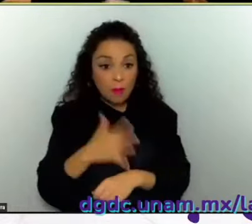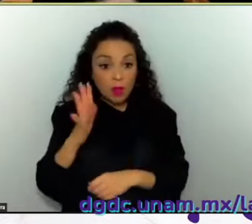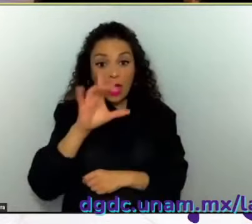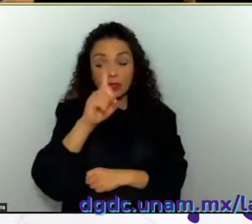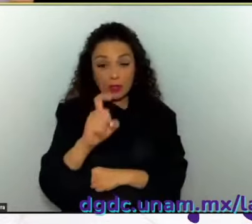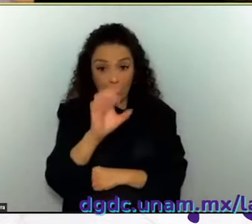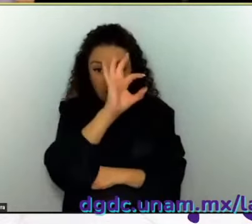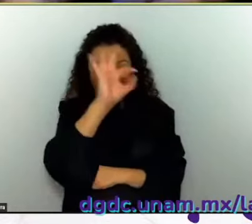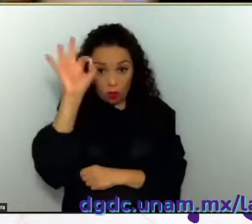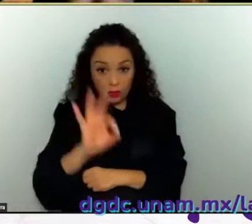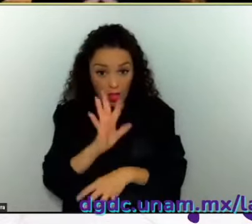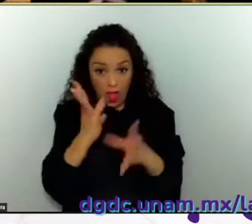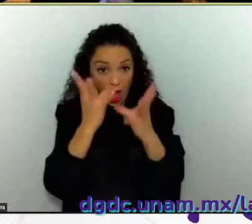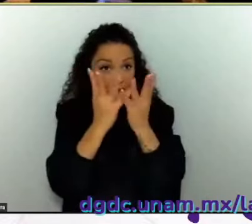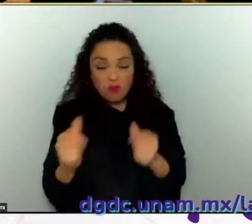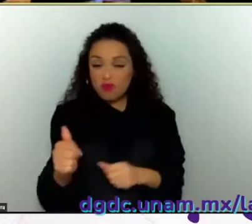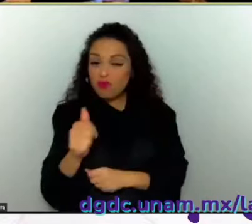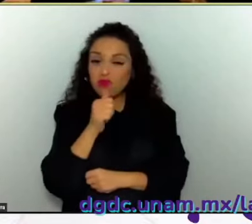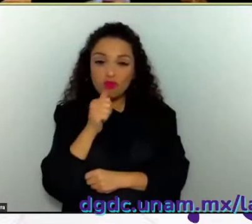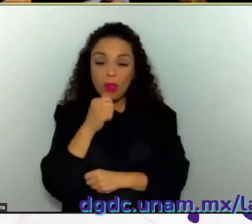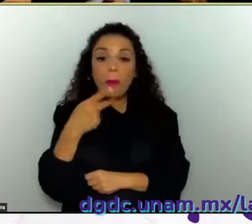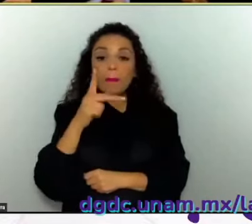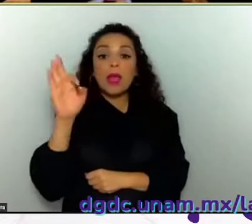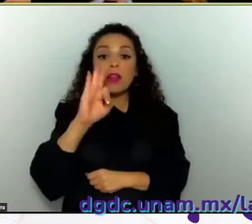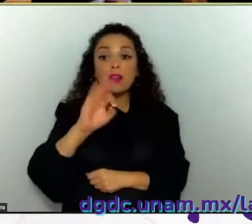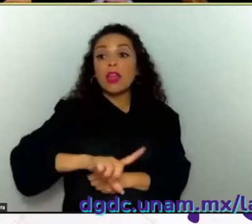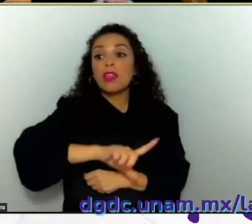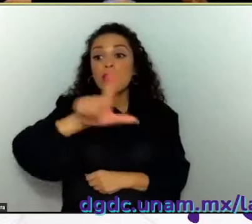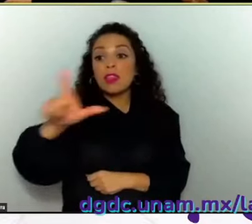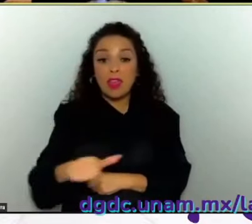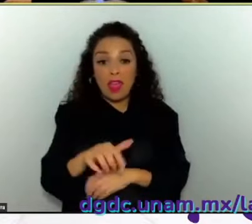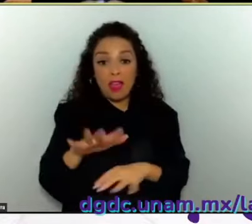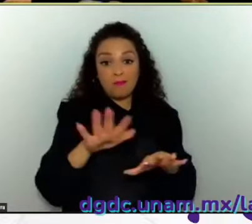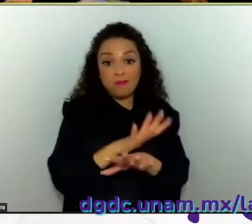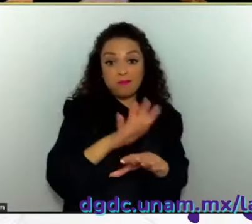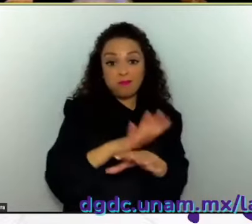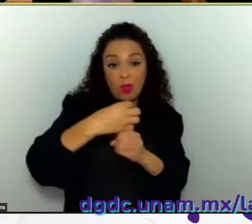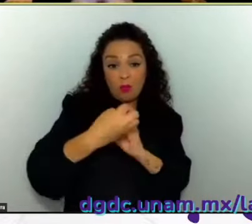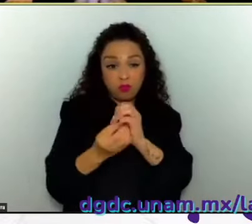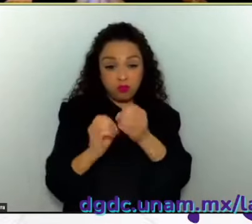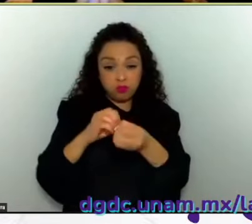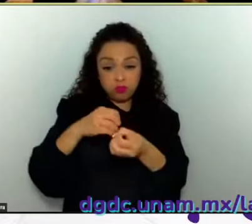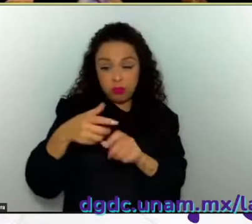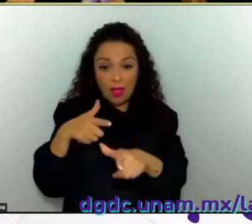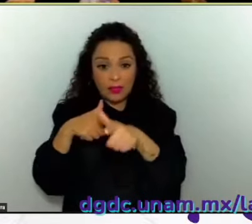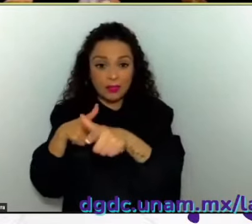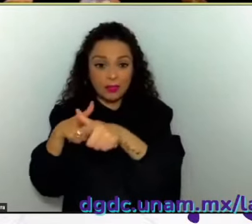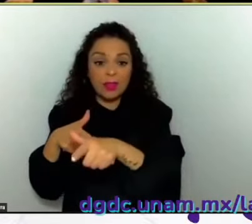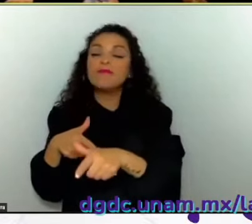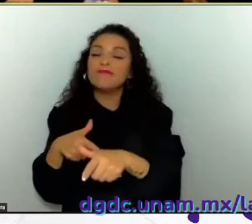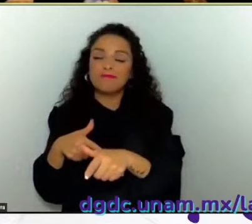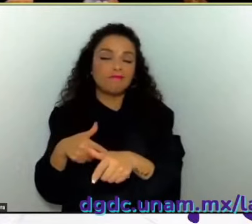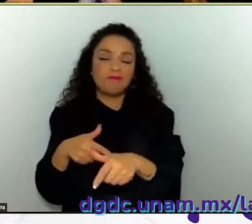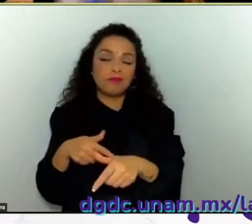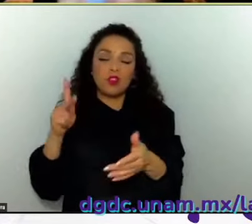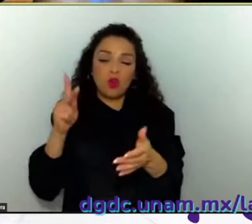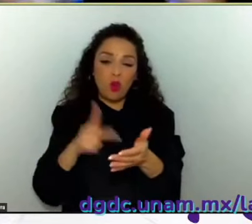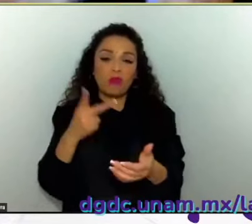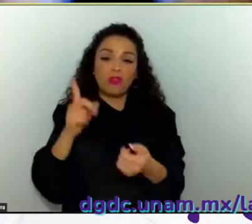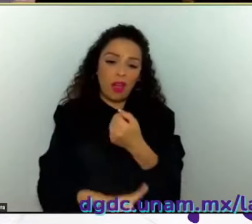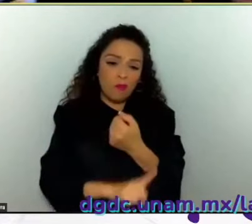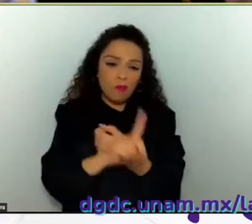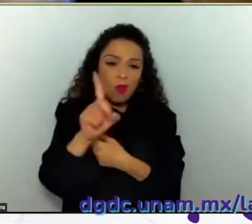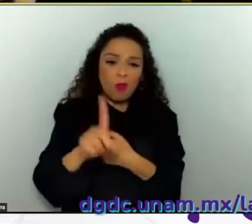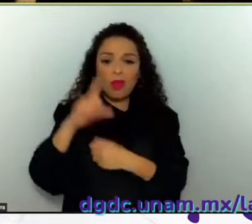100% de ella y sobre todo si vinieran nuevas variantes estaríamos en bastantes conflictos. Pero, ¿qué